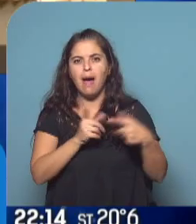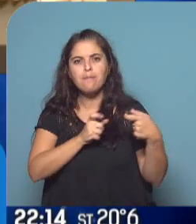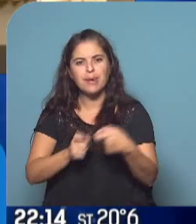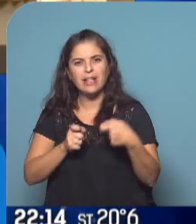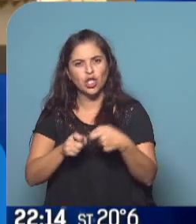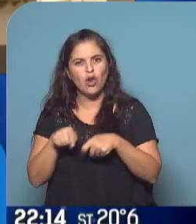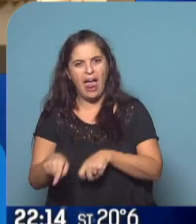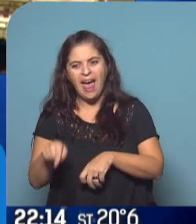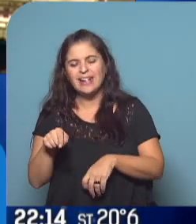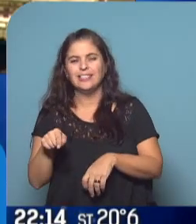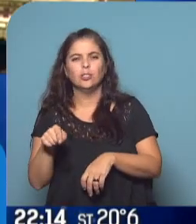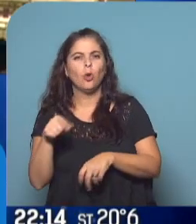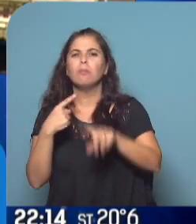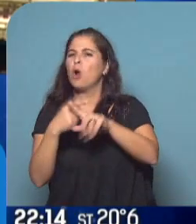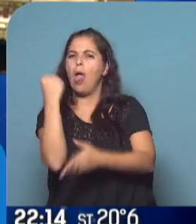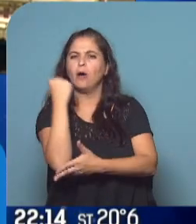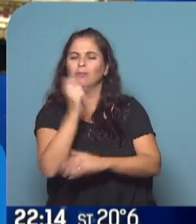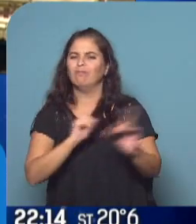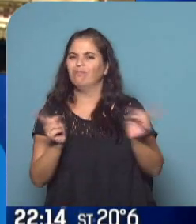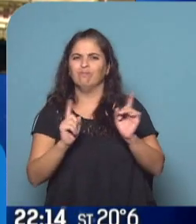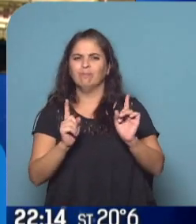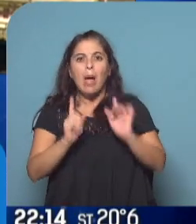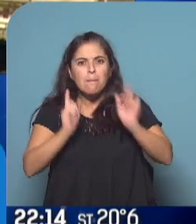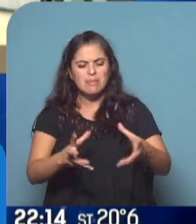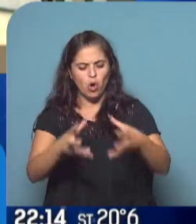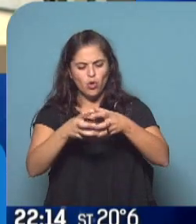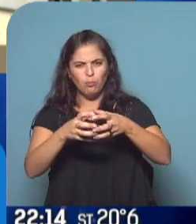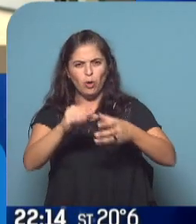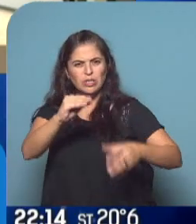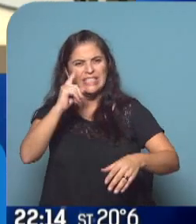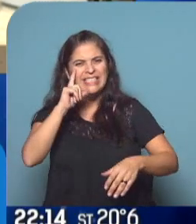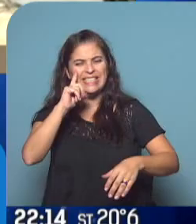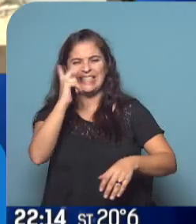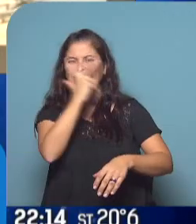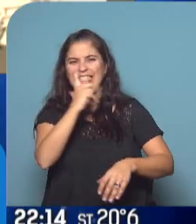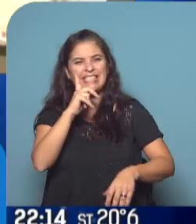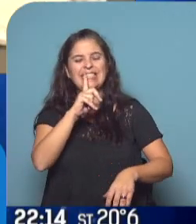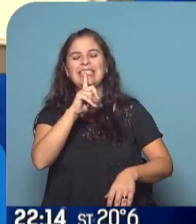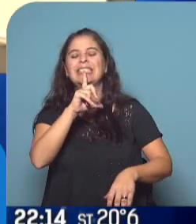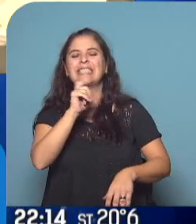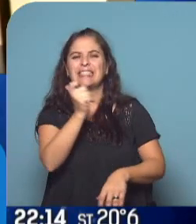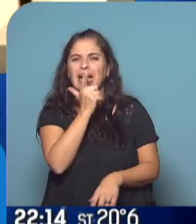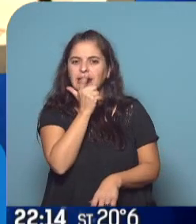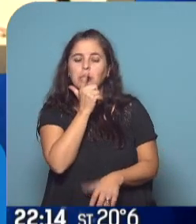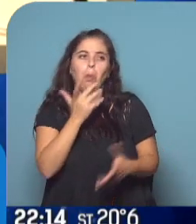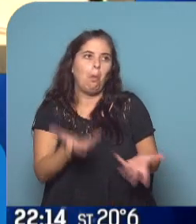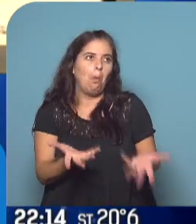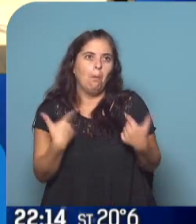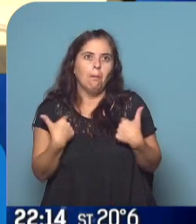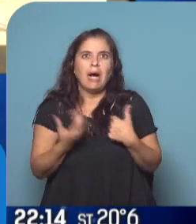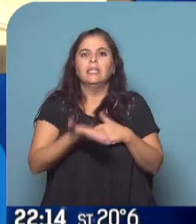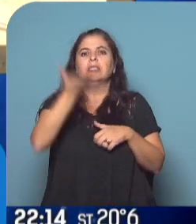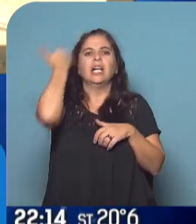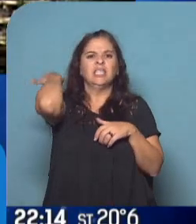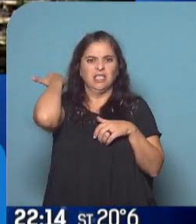política. Pensemos en el chiismo mismo. El chiismo mismo se terminó de consolidar dentro de Irán cuando fueron derrotados por los otomanos. Para mí,